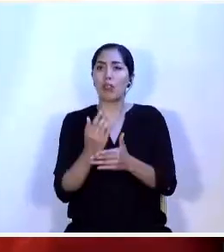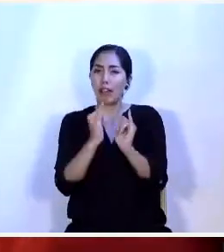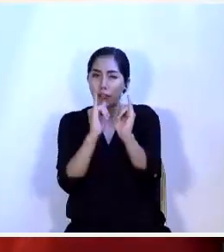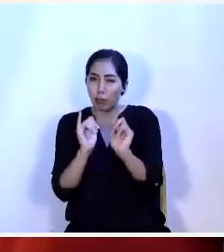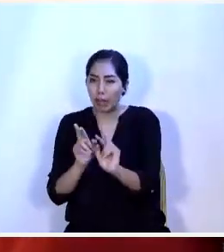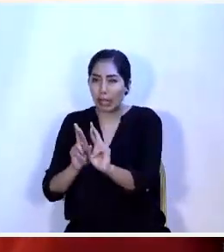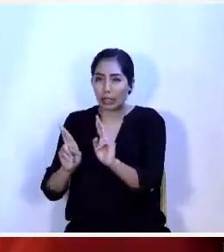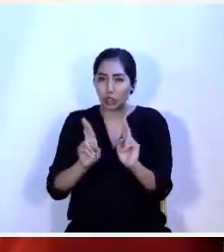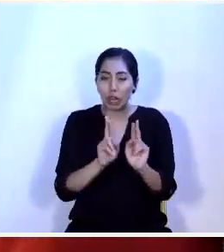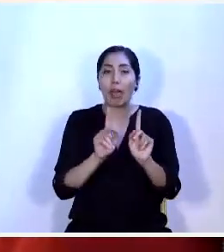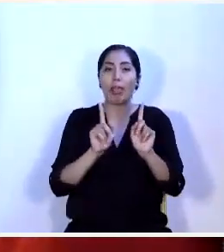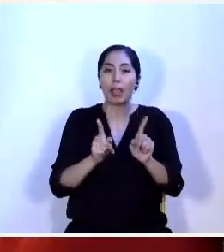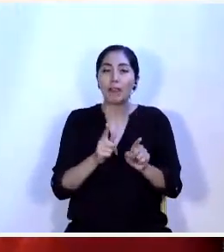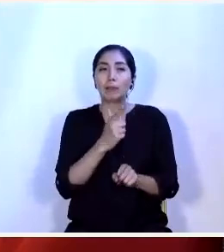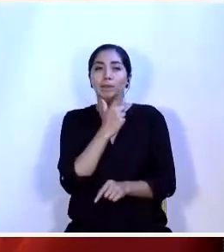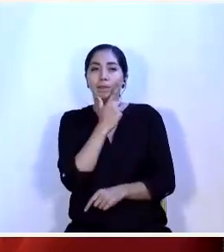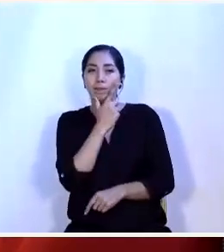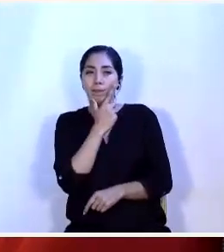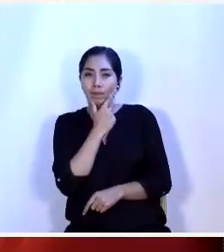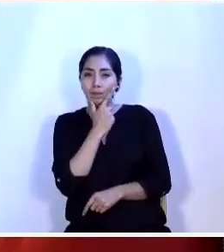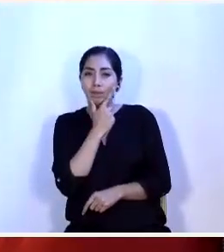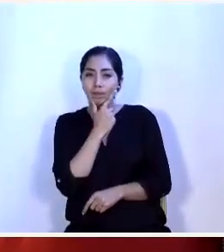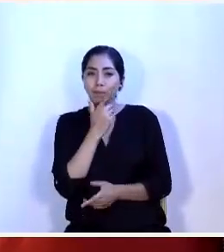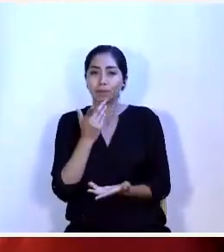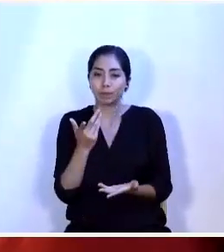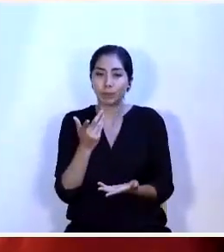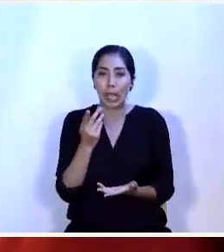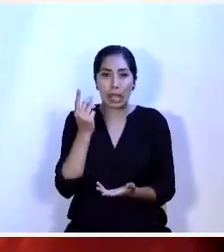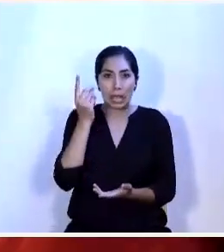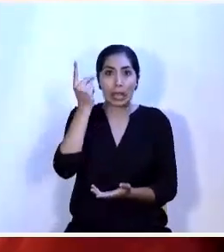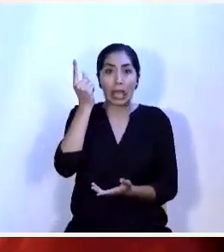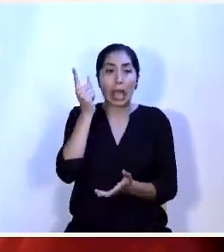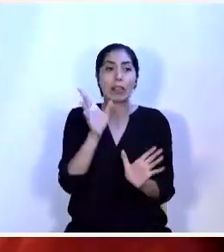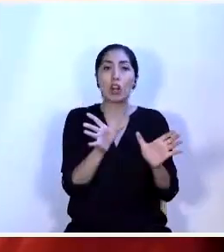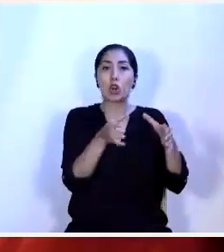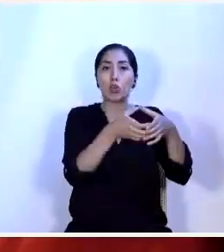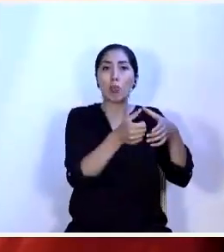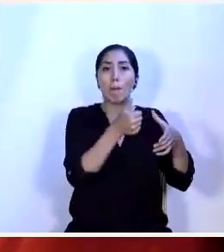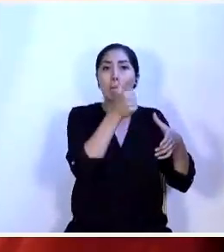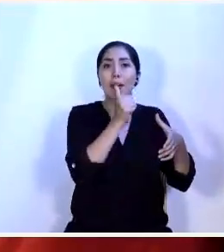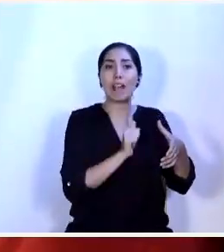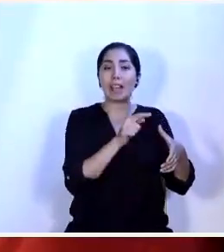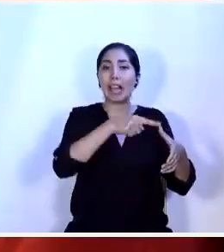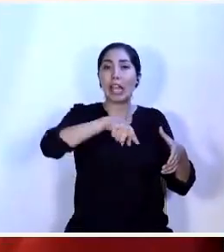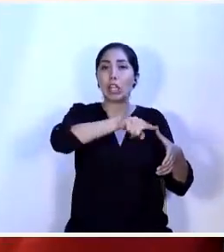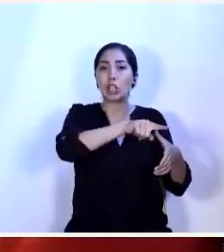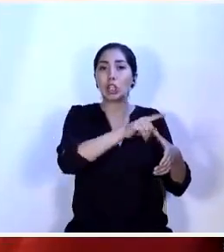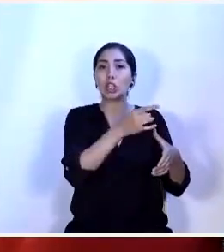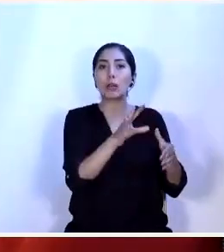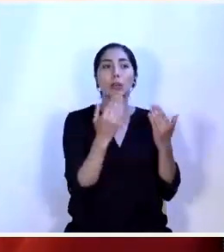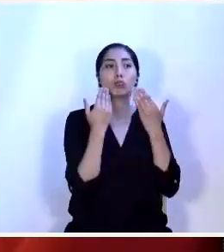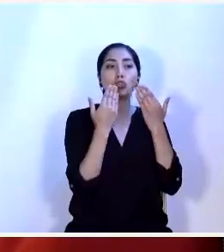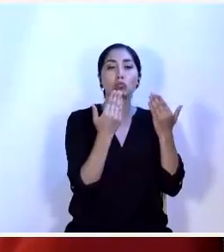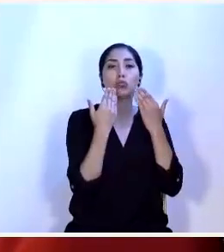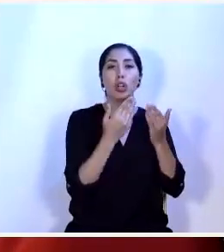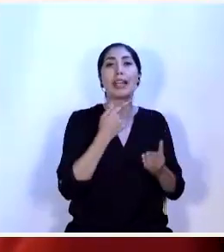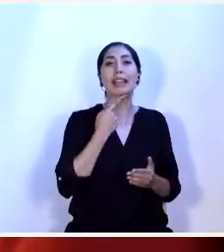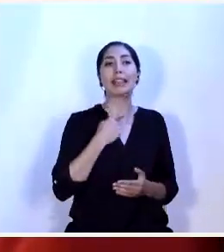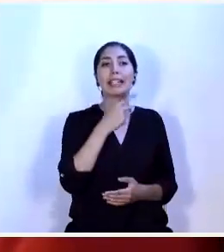supone cuestionar la idea tan extendida según la cual los privados solo deben velar por sus propios